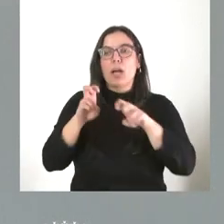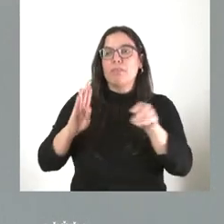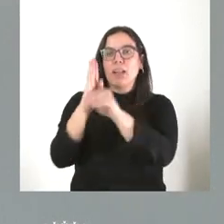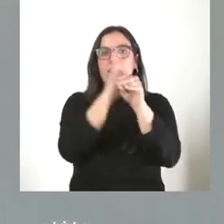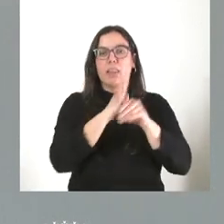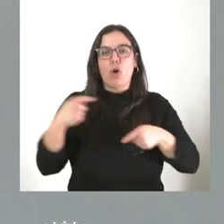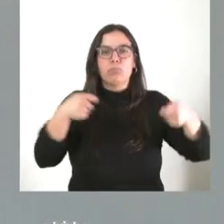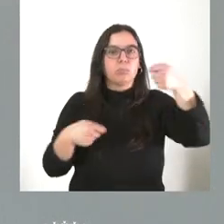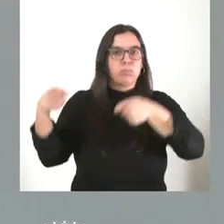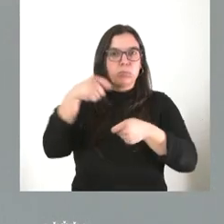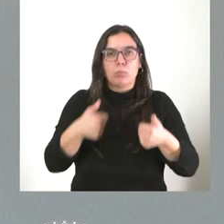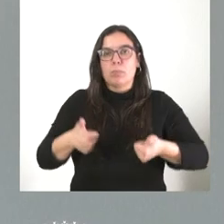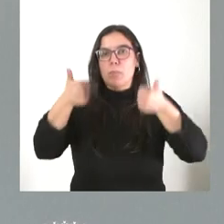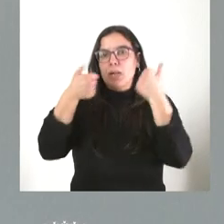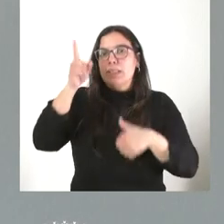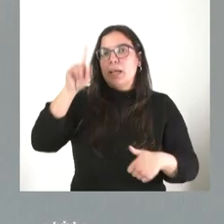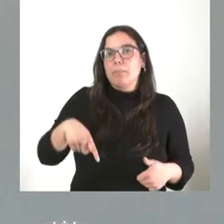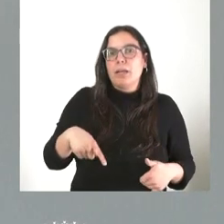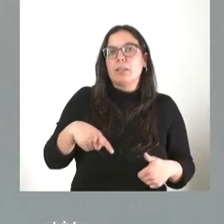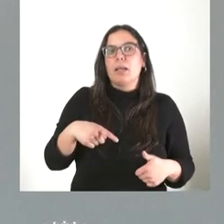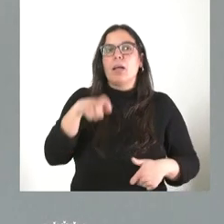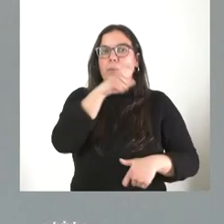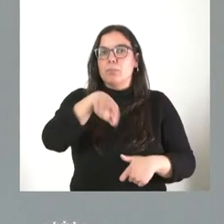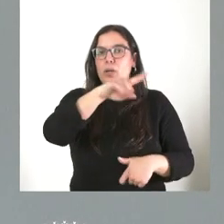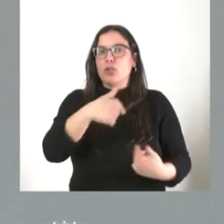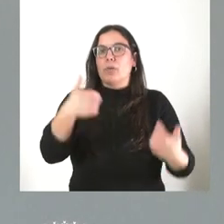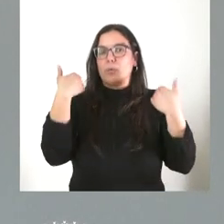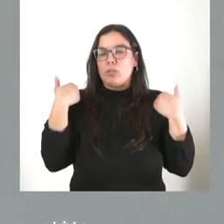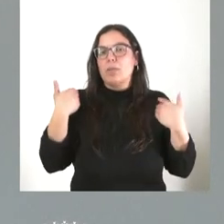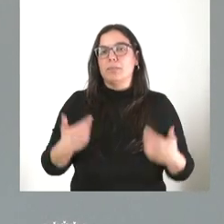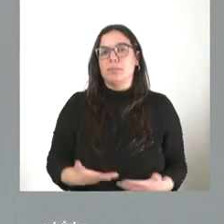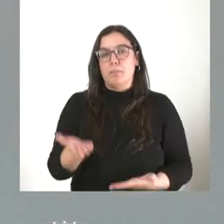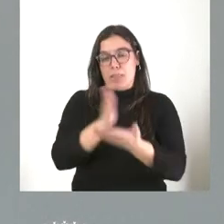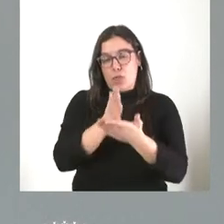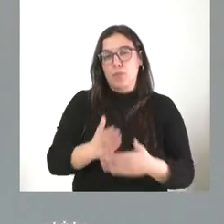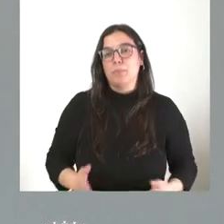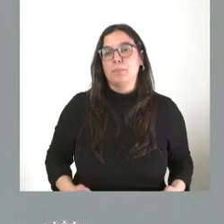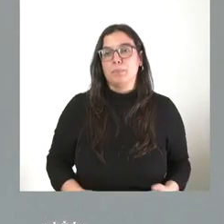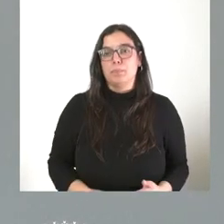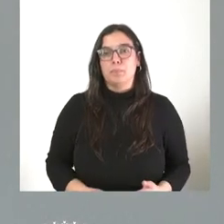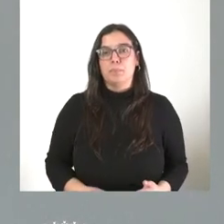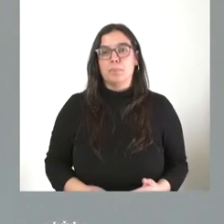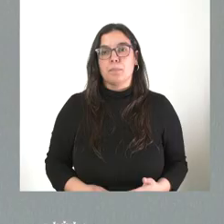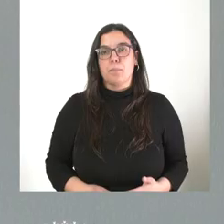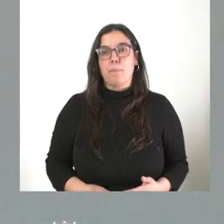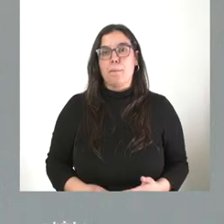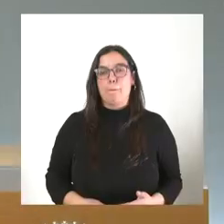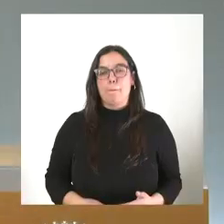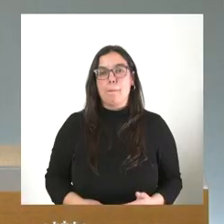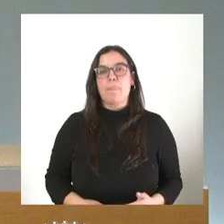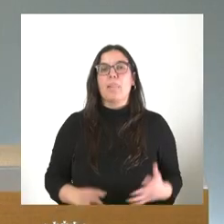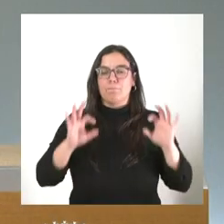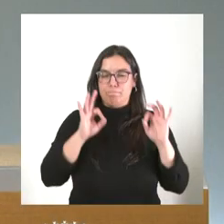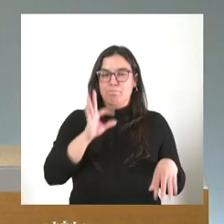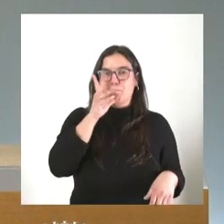u otras aportaciones también de quién puede ser competente En la materia de la mediación vamos a iniciar